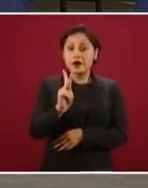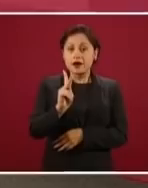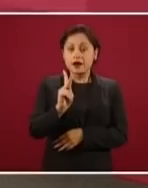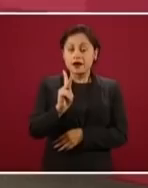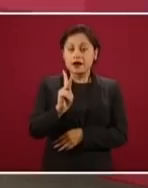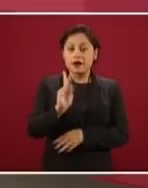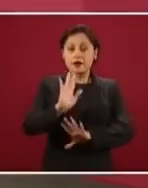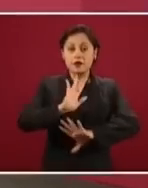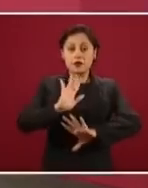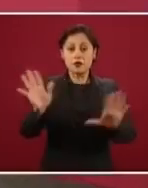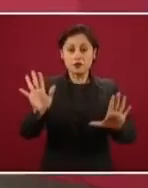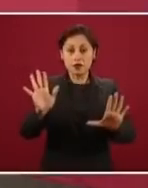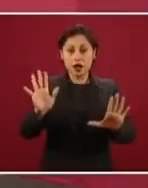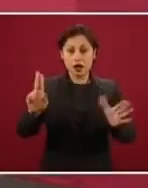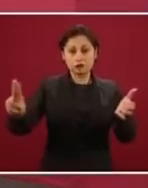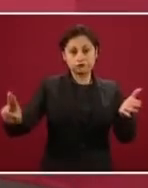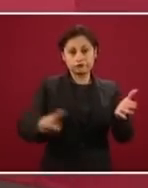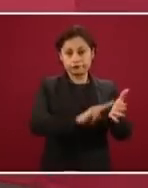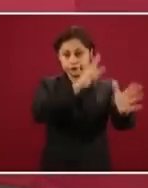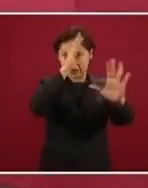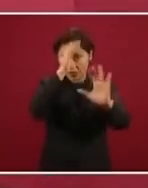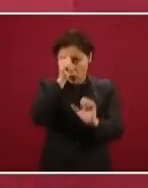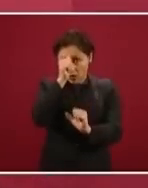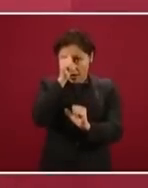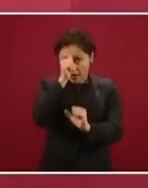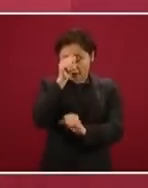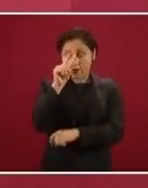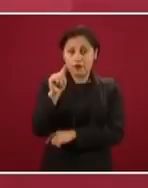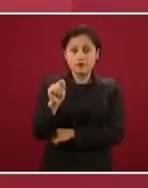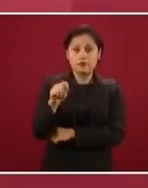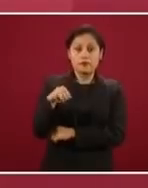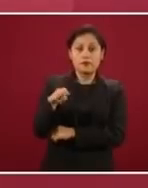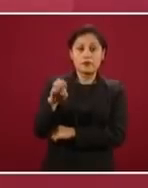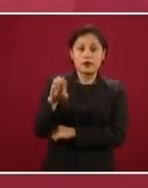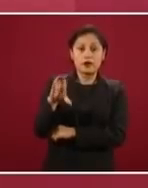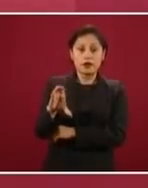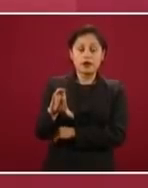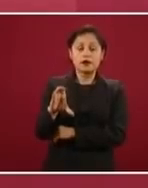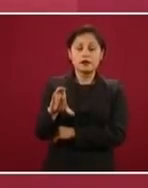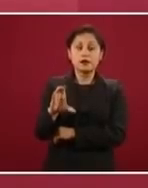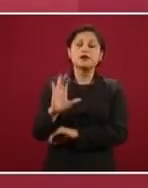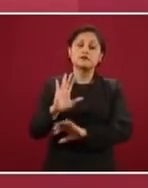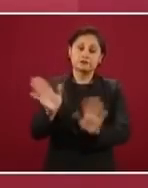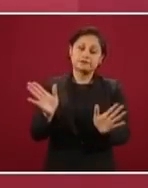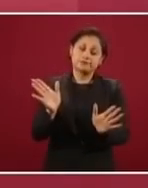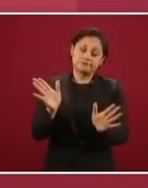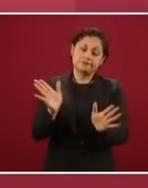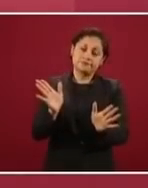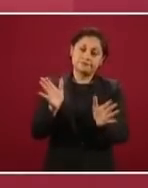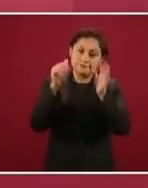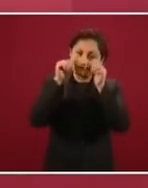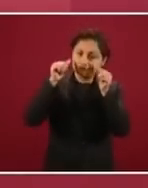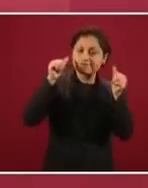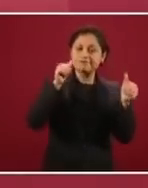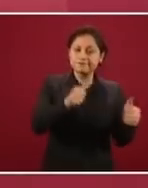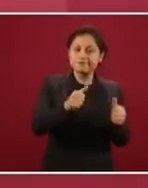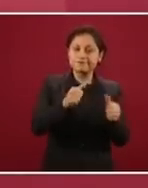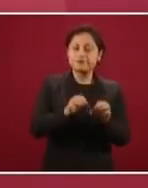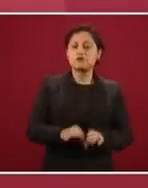el tratado de libre comercio en eeuu